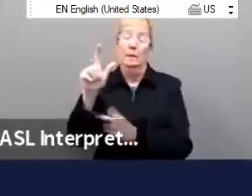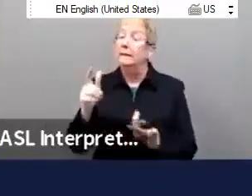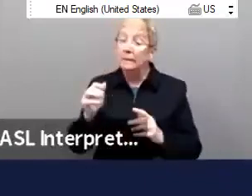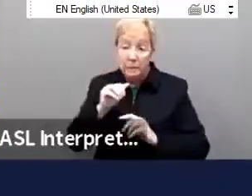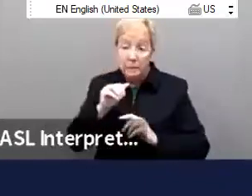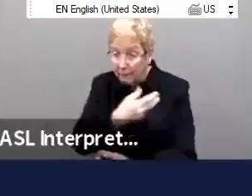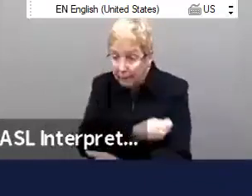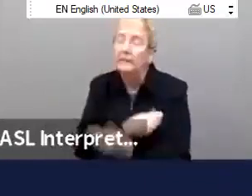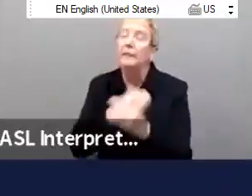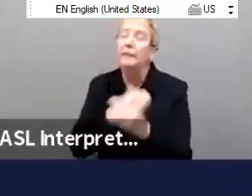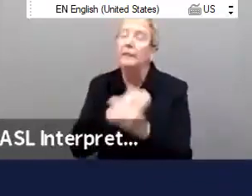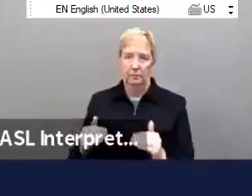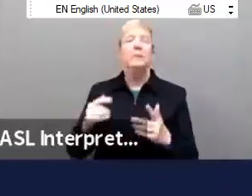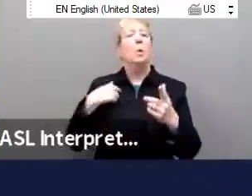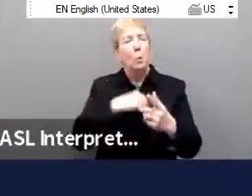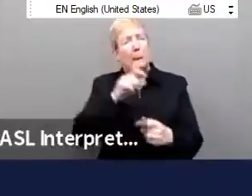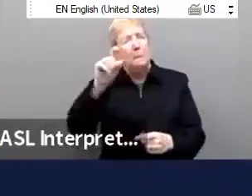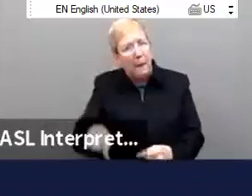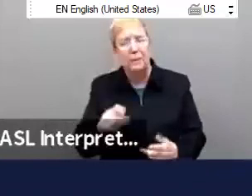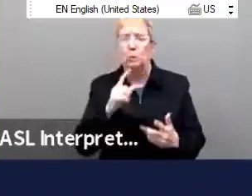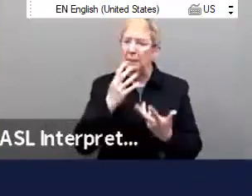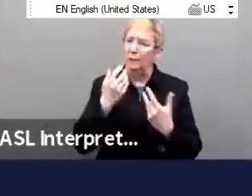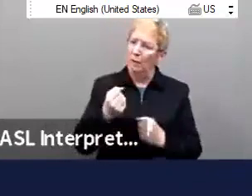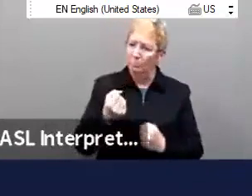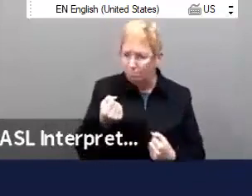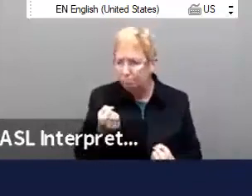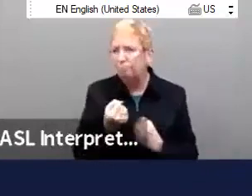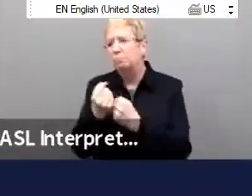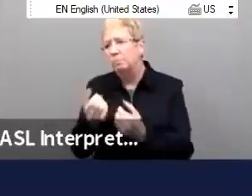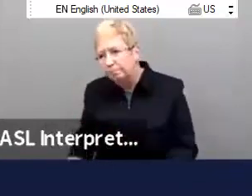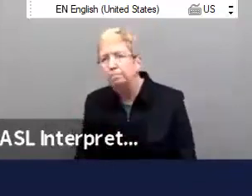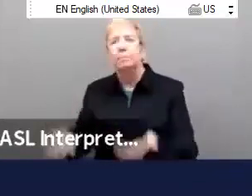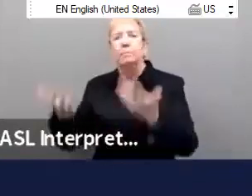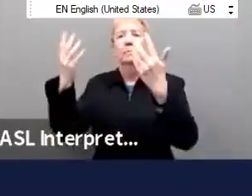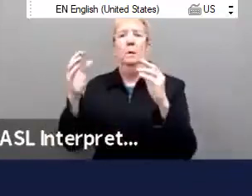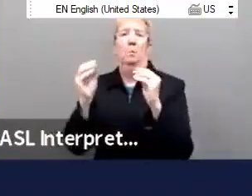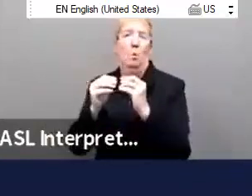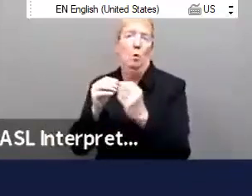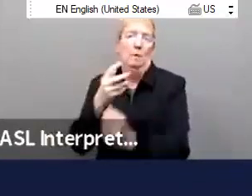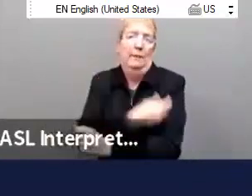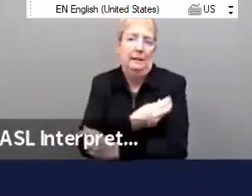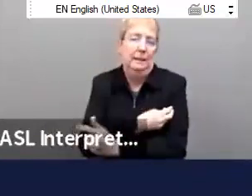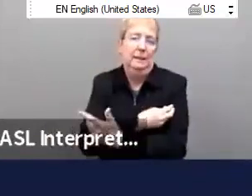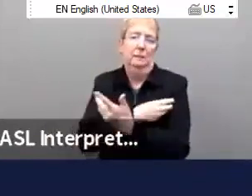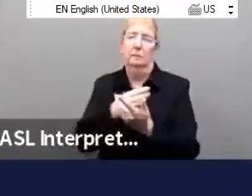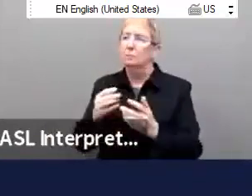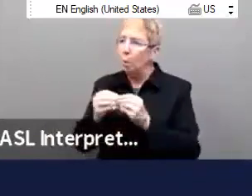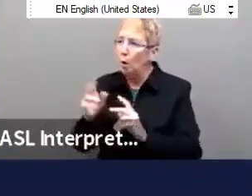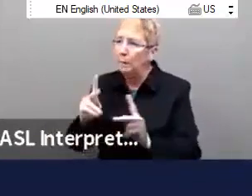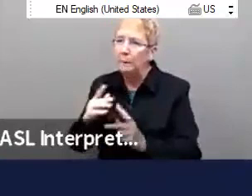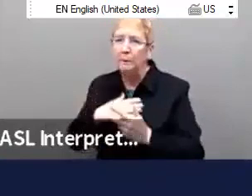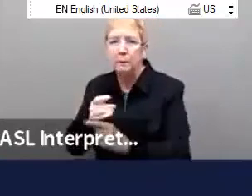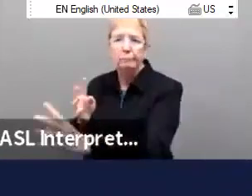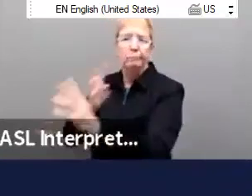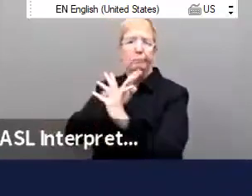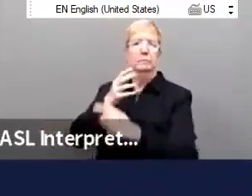tener la prueba de vacunación. De nuevo, las vacunas son la herramienta más efectiva para atacar la